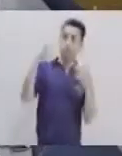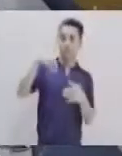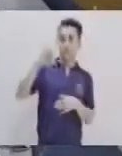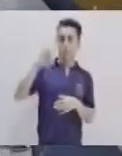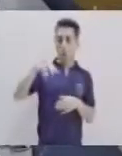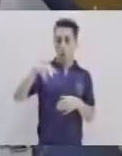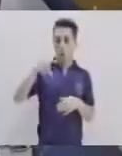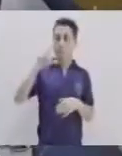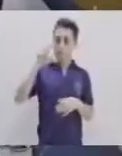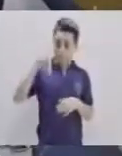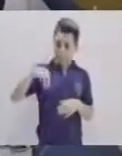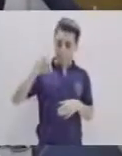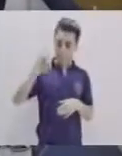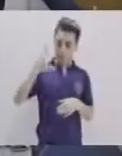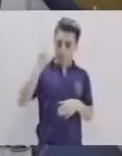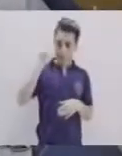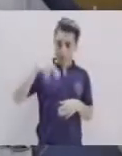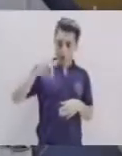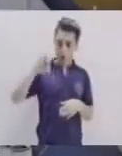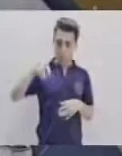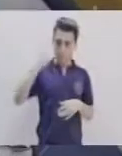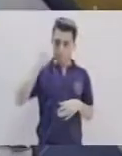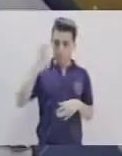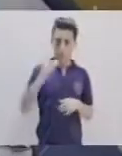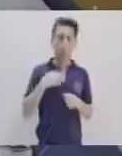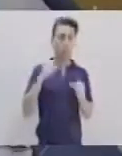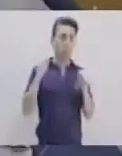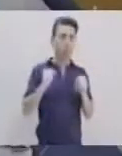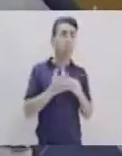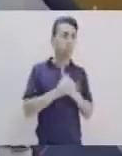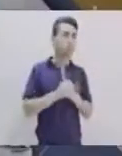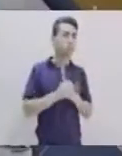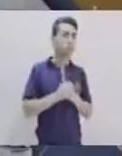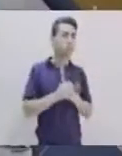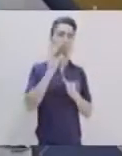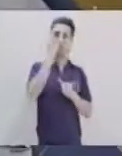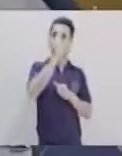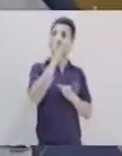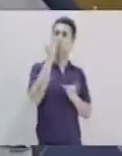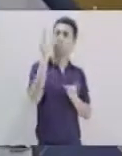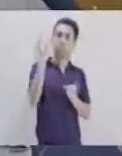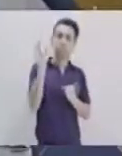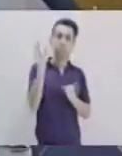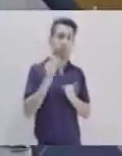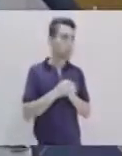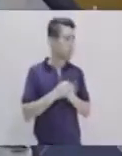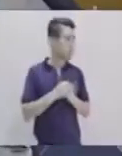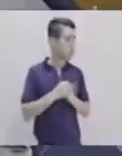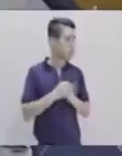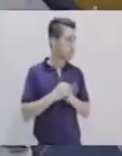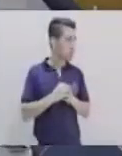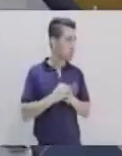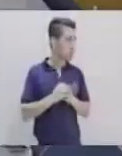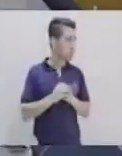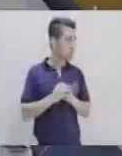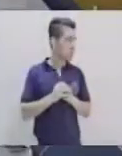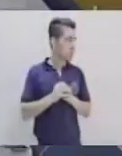que podría, por ejemplo, empezar poniendo este